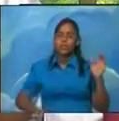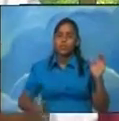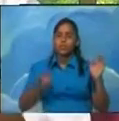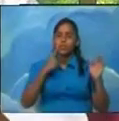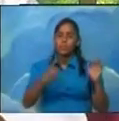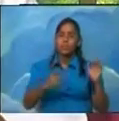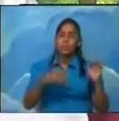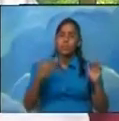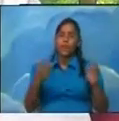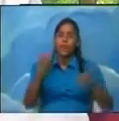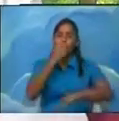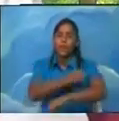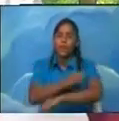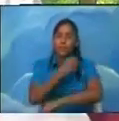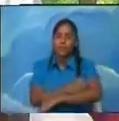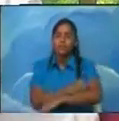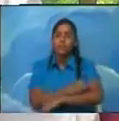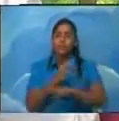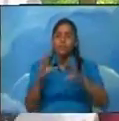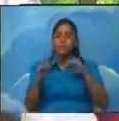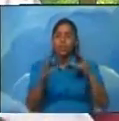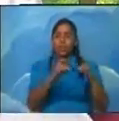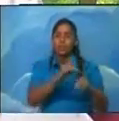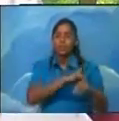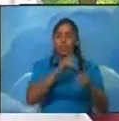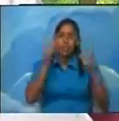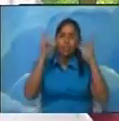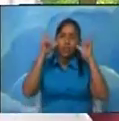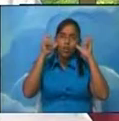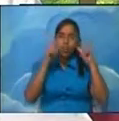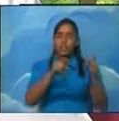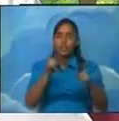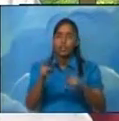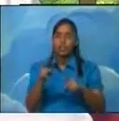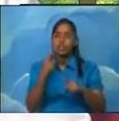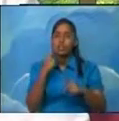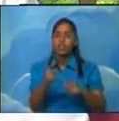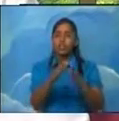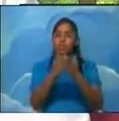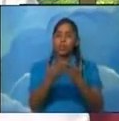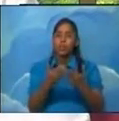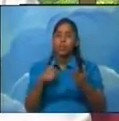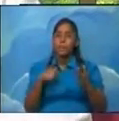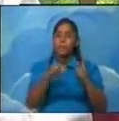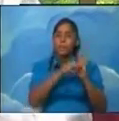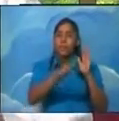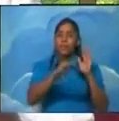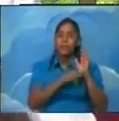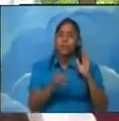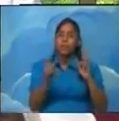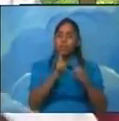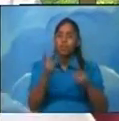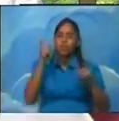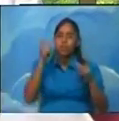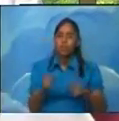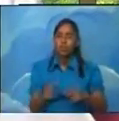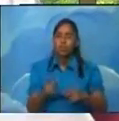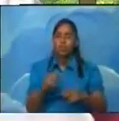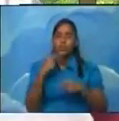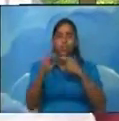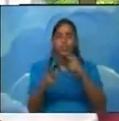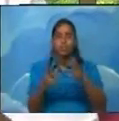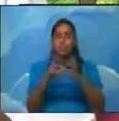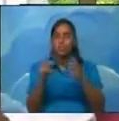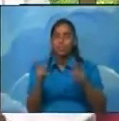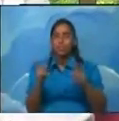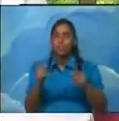que le obedezcamos, habla de oírle a Él. Él dice en su palabra, mis mandamientos no son gravosos. Él